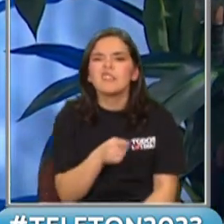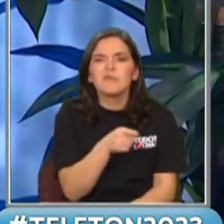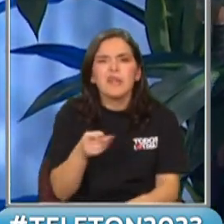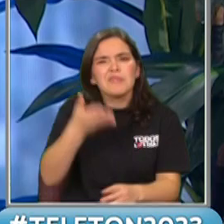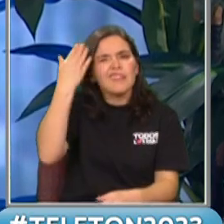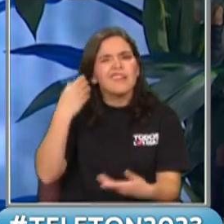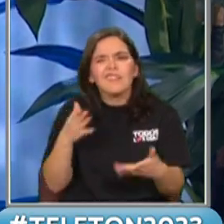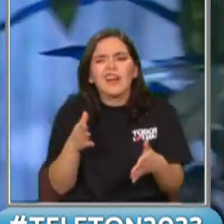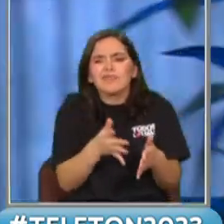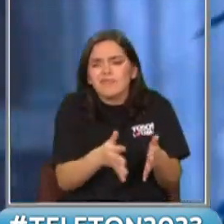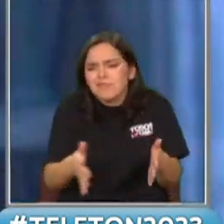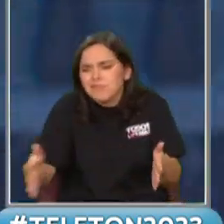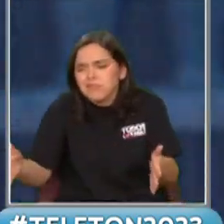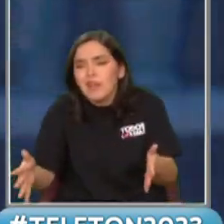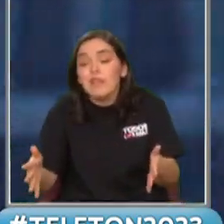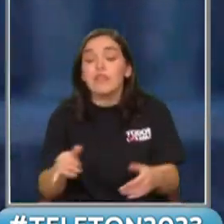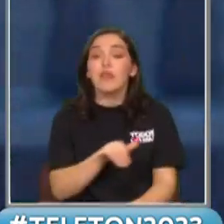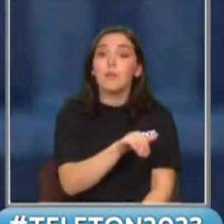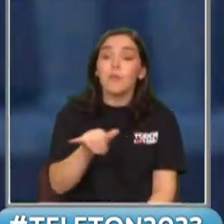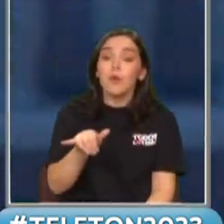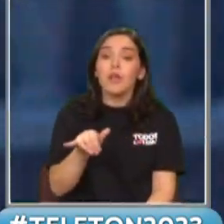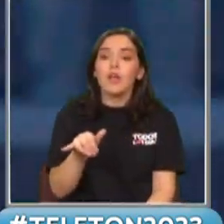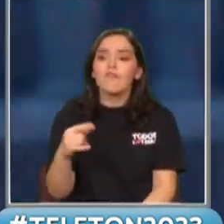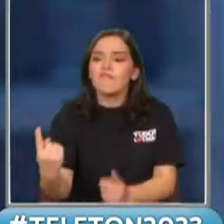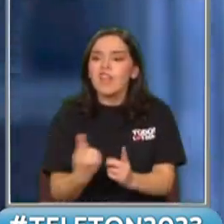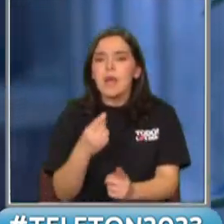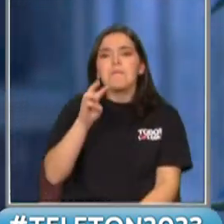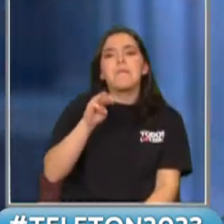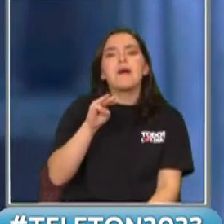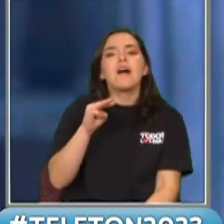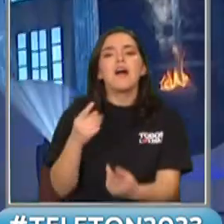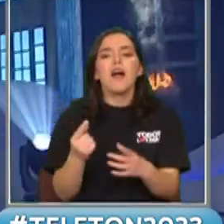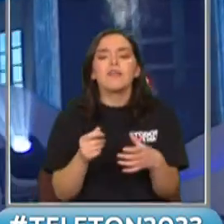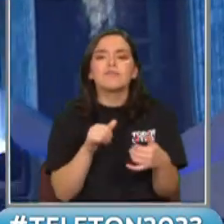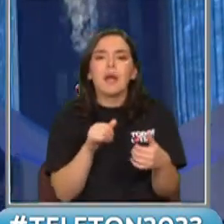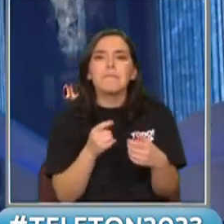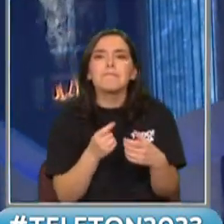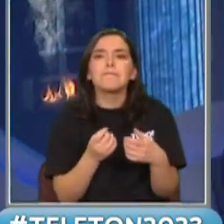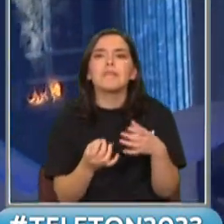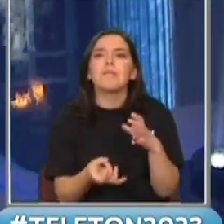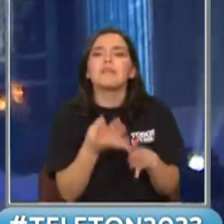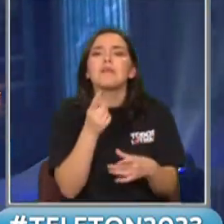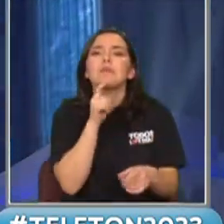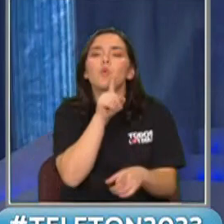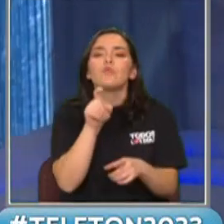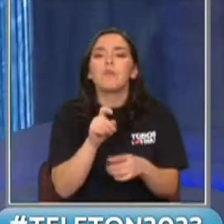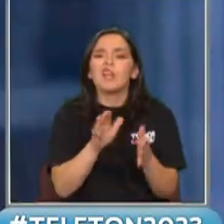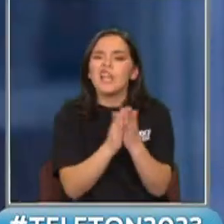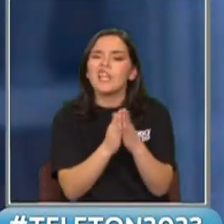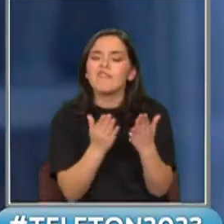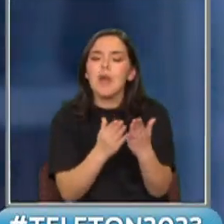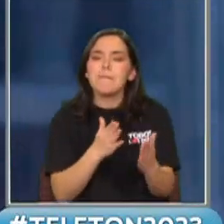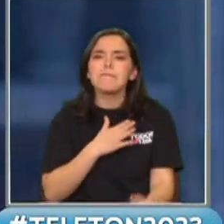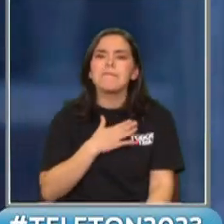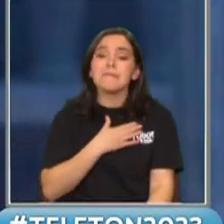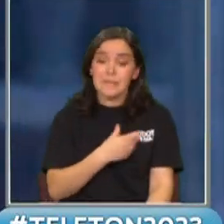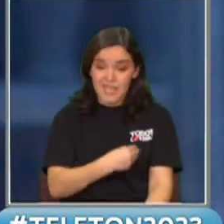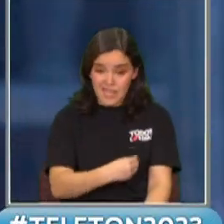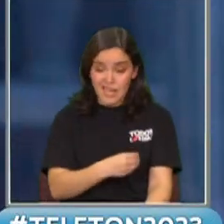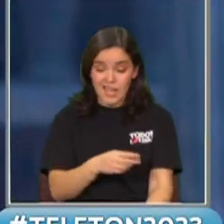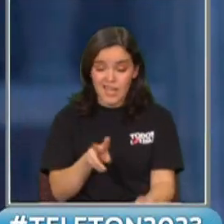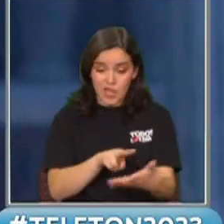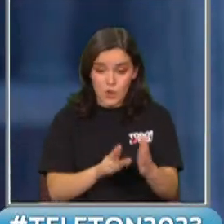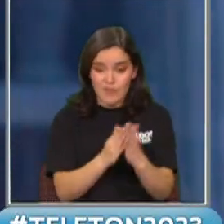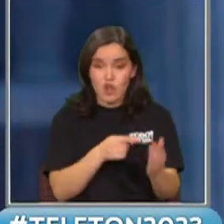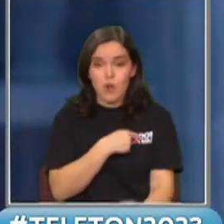hicieron Ya pasó Caleta después se mete esa mamá que pregunta por el por el libro mi hija leó un libro que se llamaba el moco de